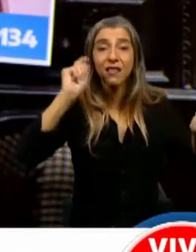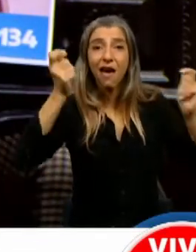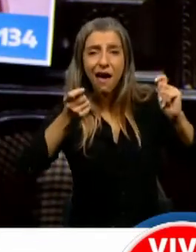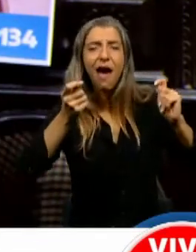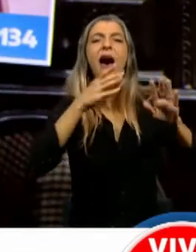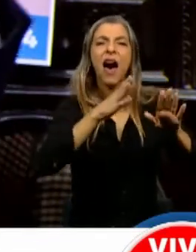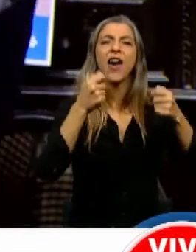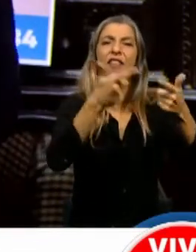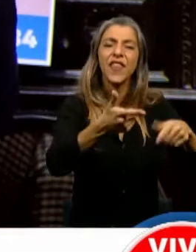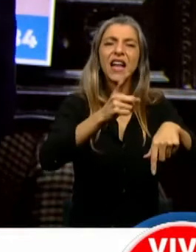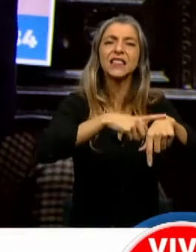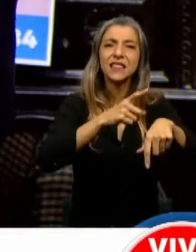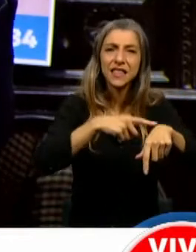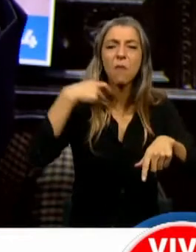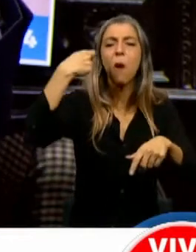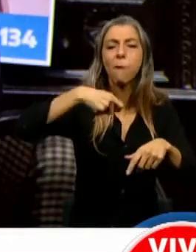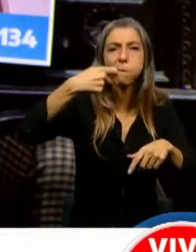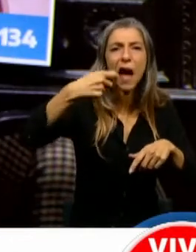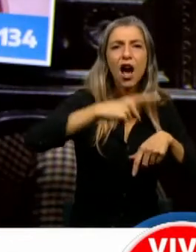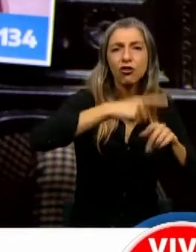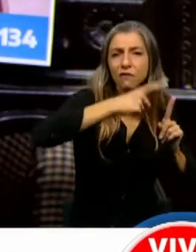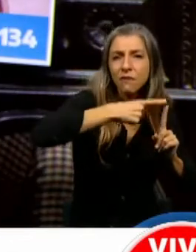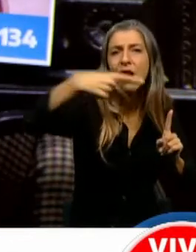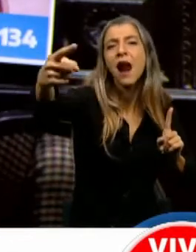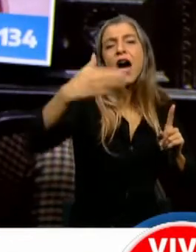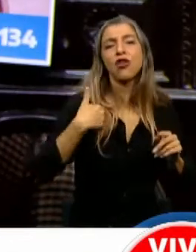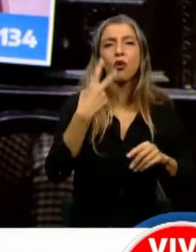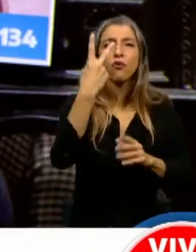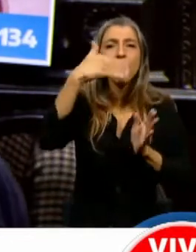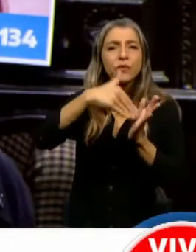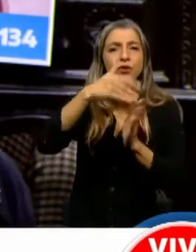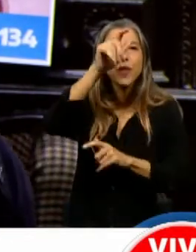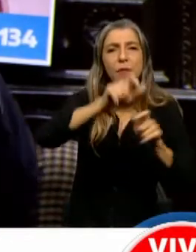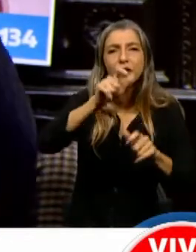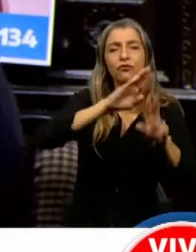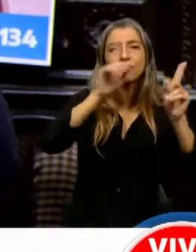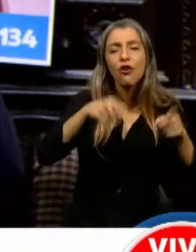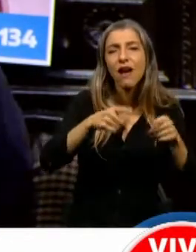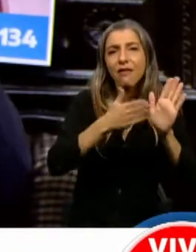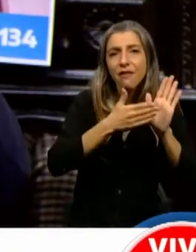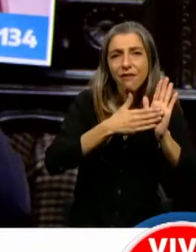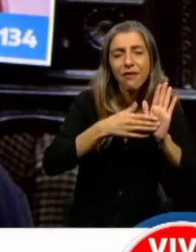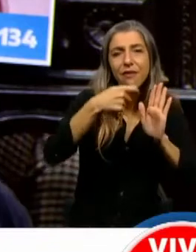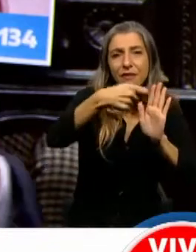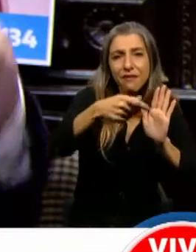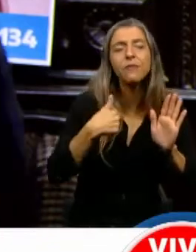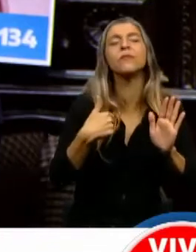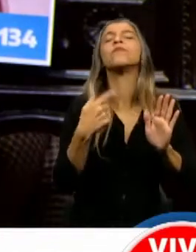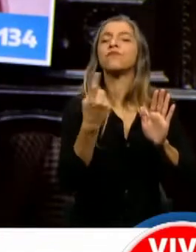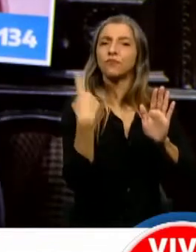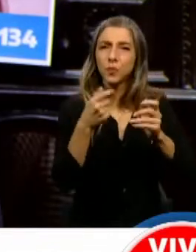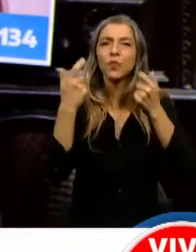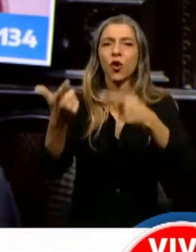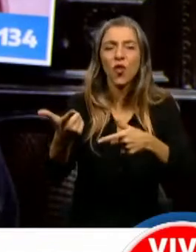2 millones de monotributistas tienen deudas en la República Argentina. Le damos un plan de pago de hasta